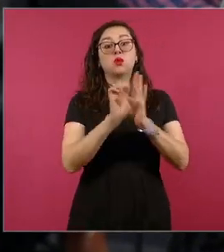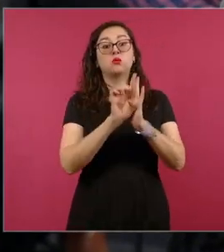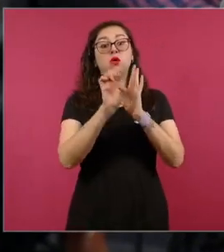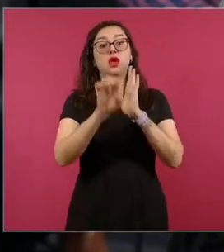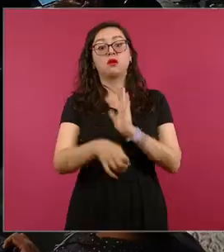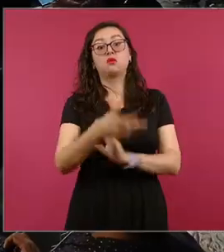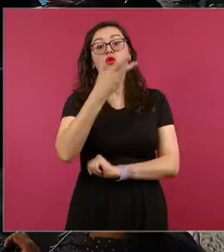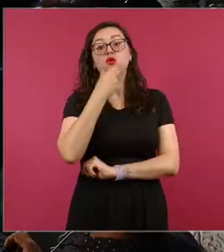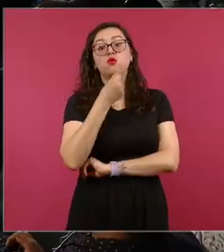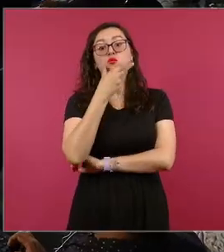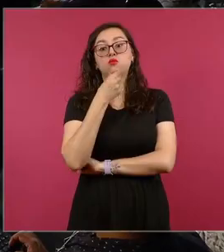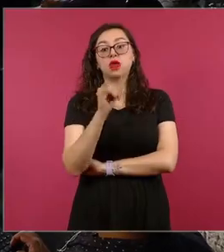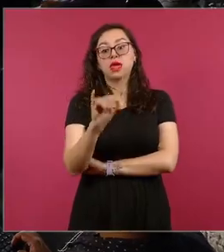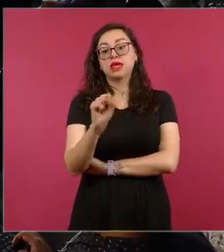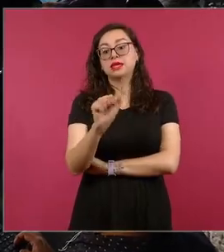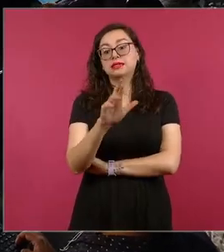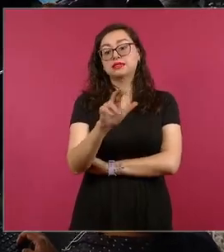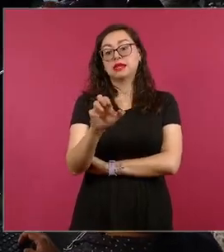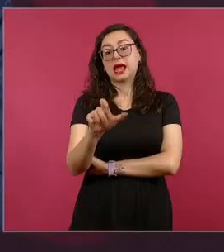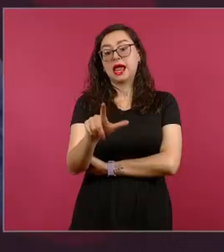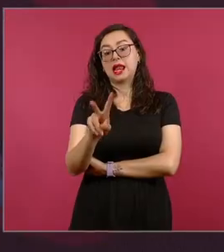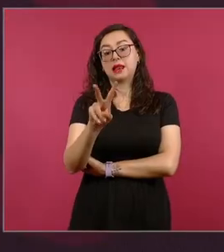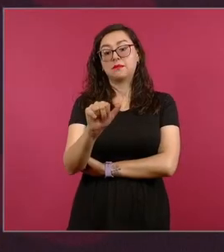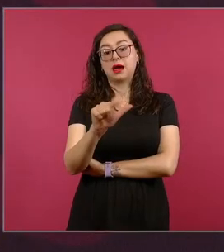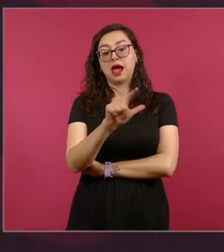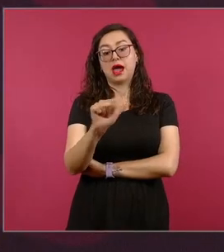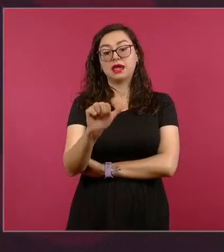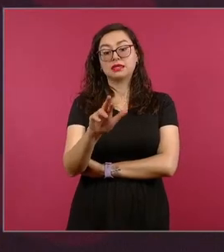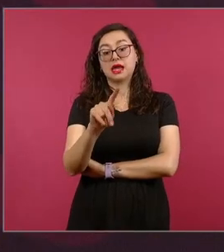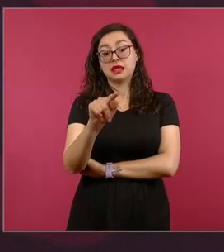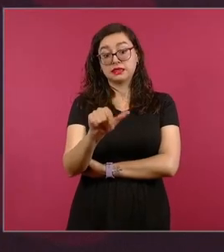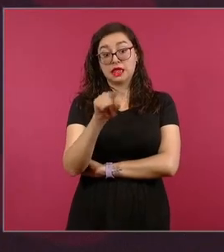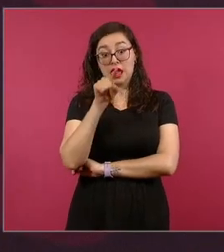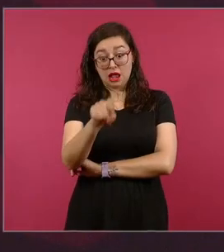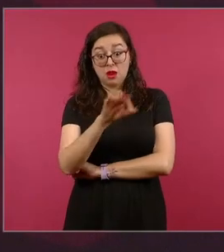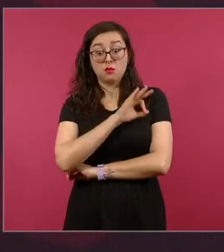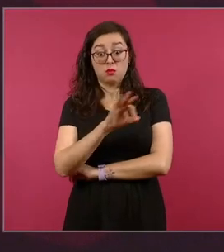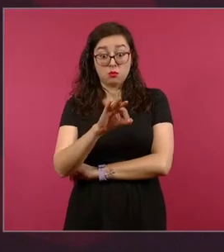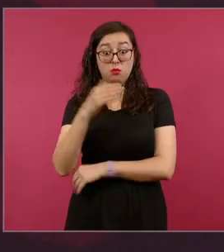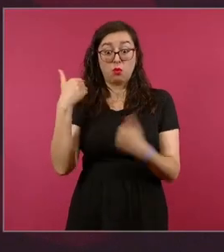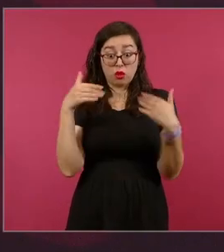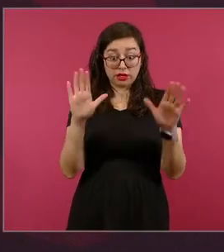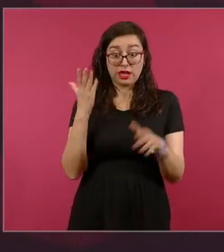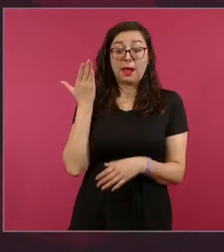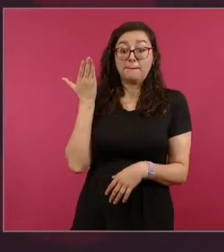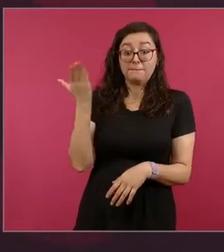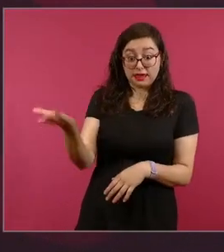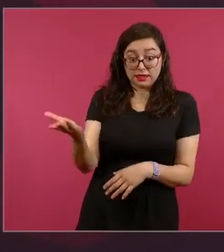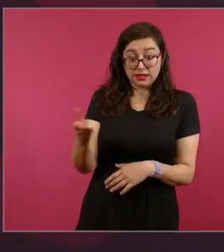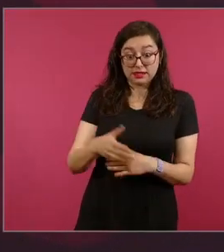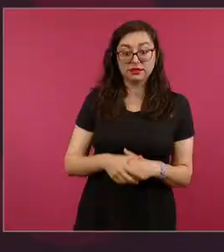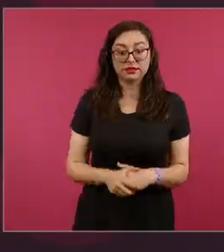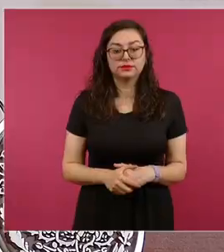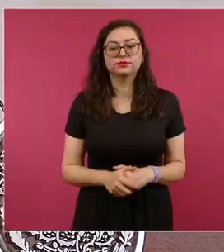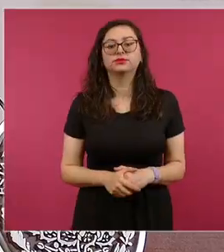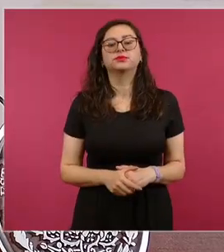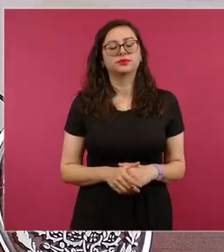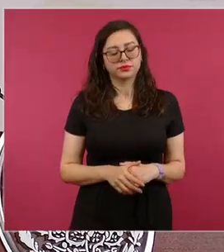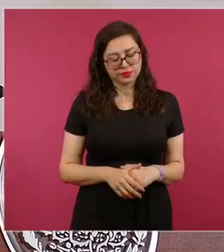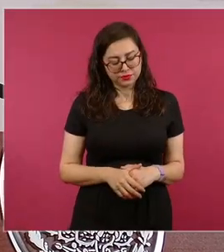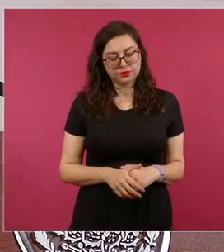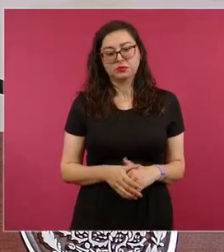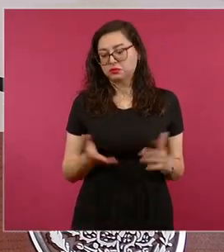presidente? Pues se aplica en todos los casos, pero fundamentalmente es